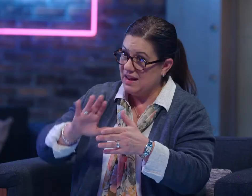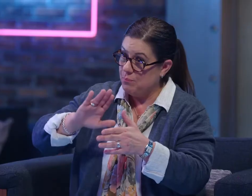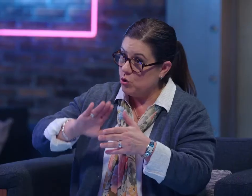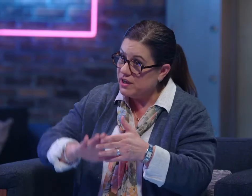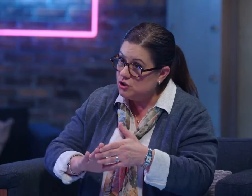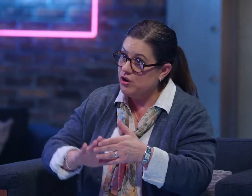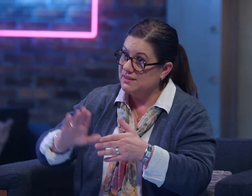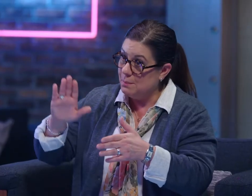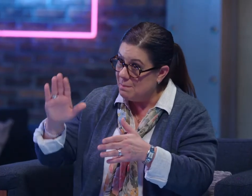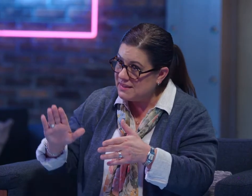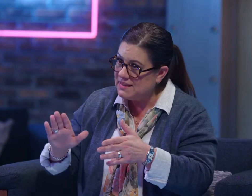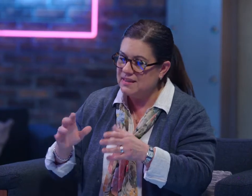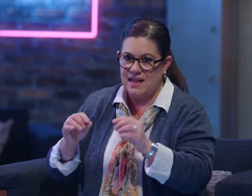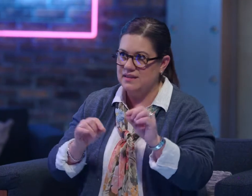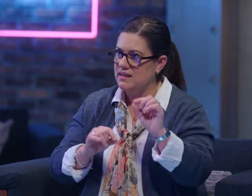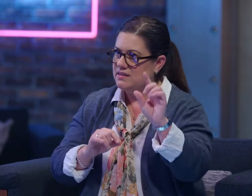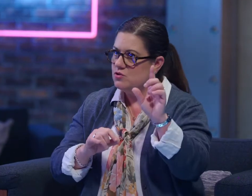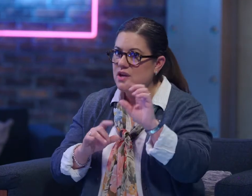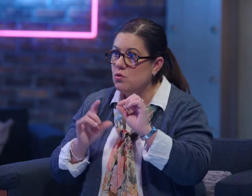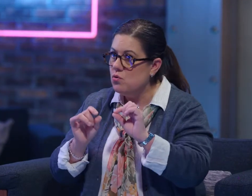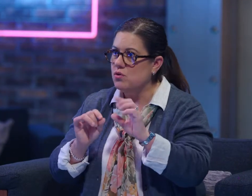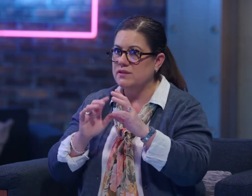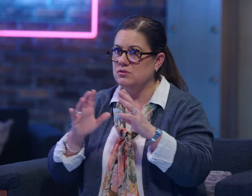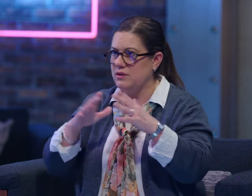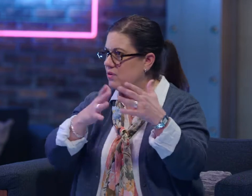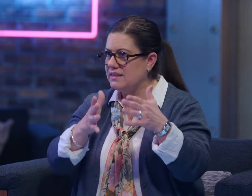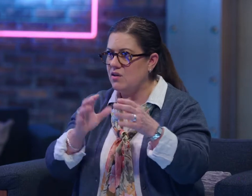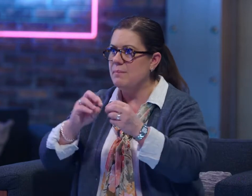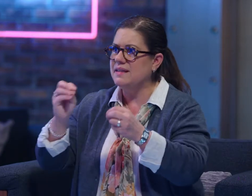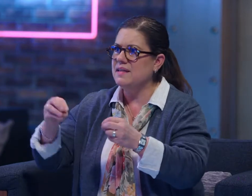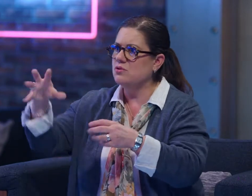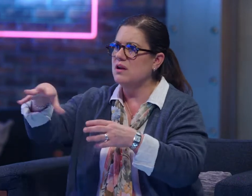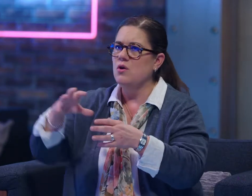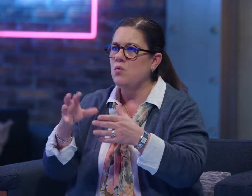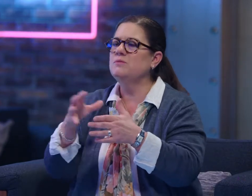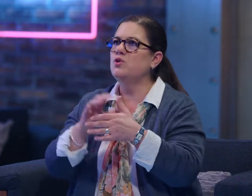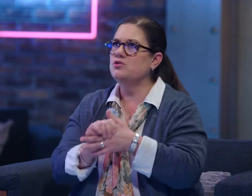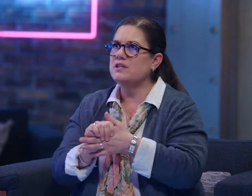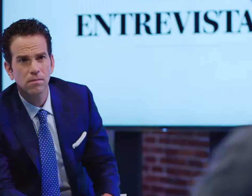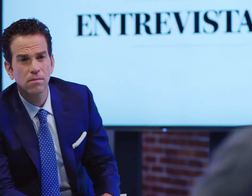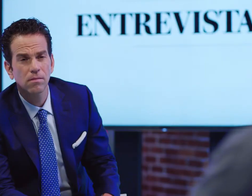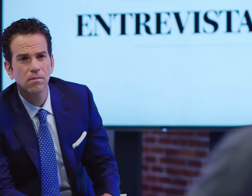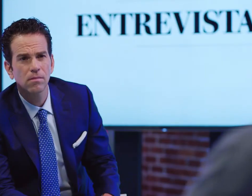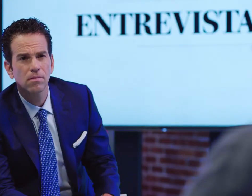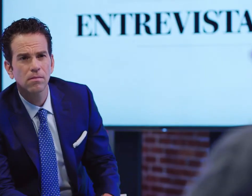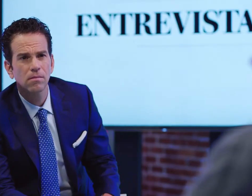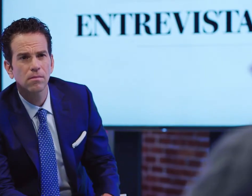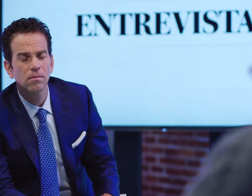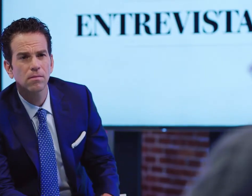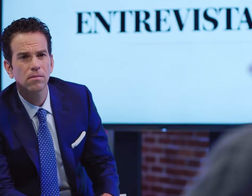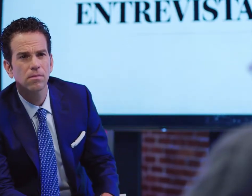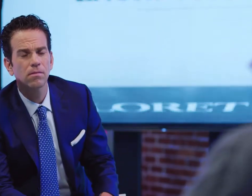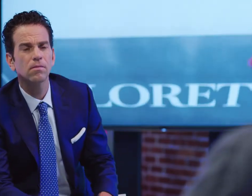Las proyecciones más acertadas, las de Yu Yang, que es un egresado del MIT, son unas proyecciones que utiliza